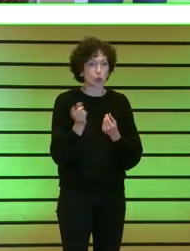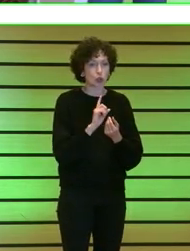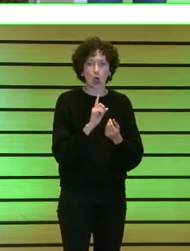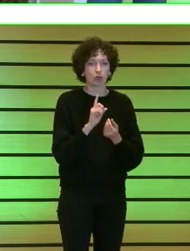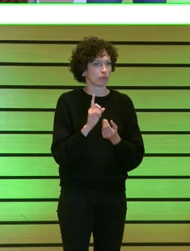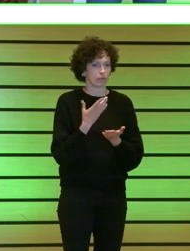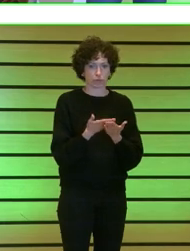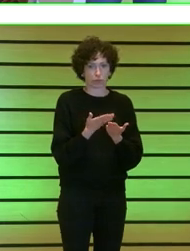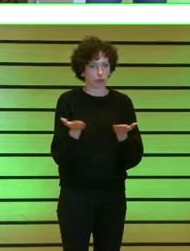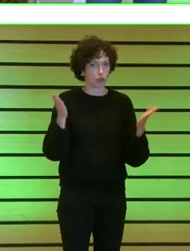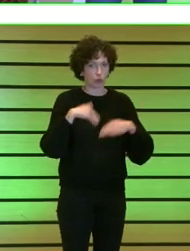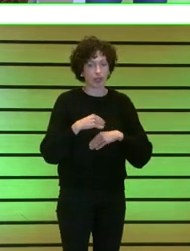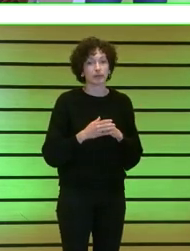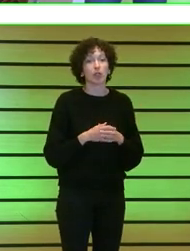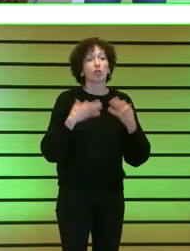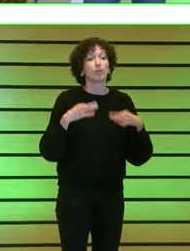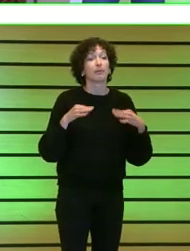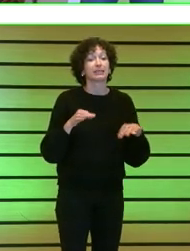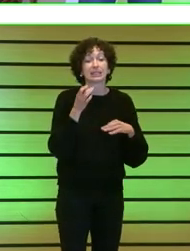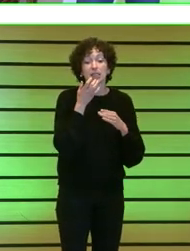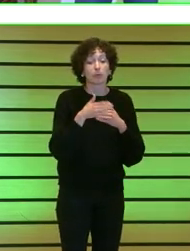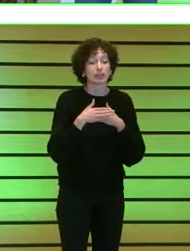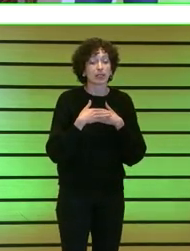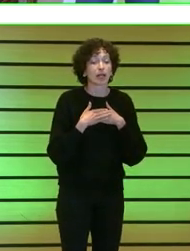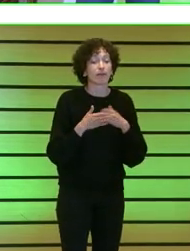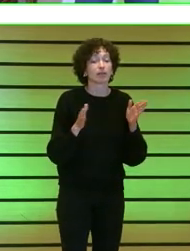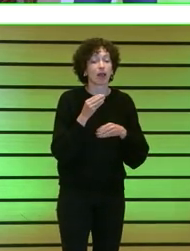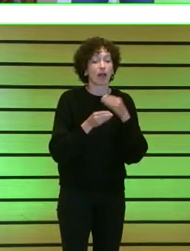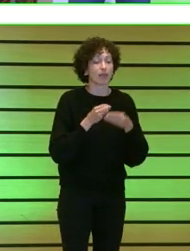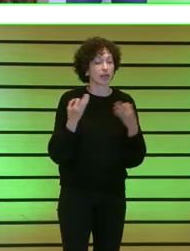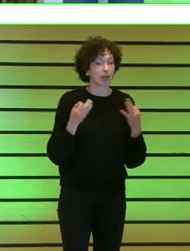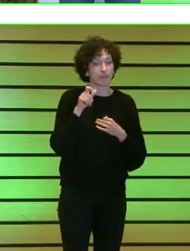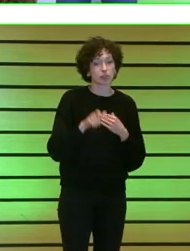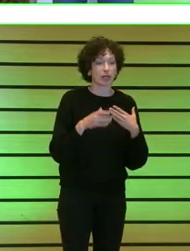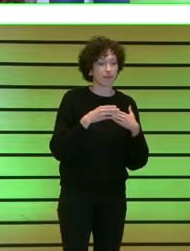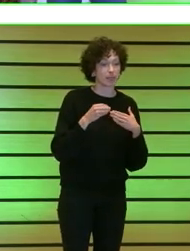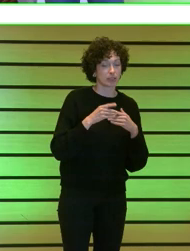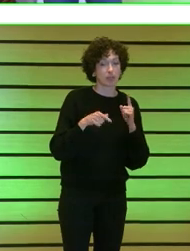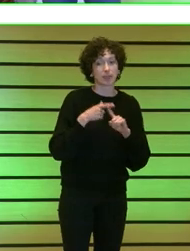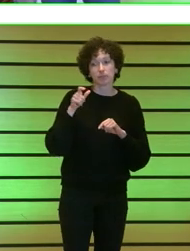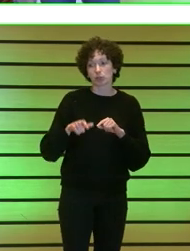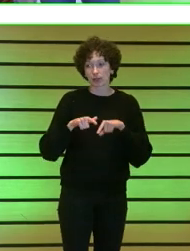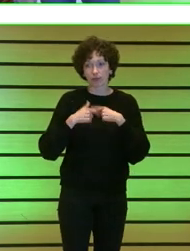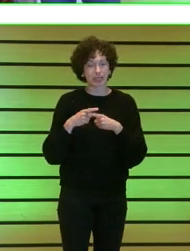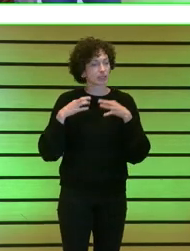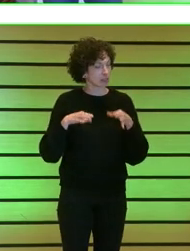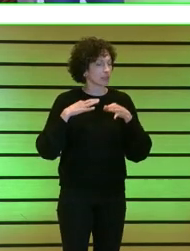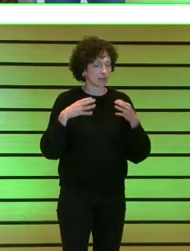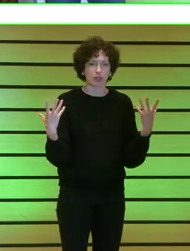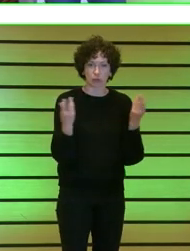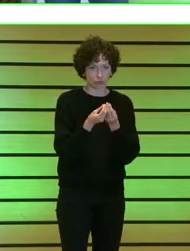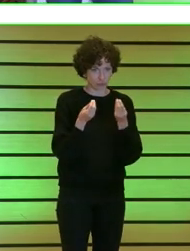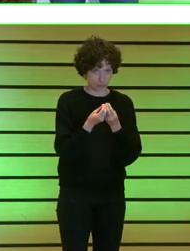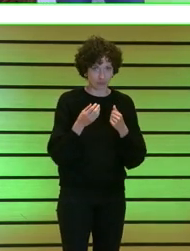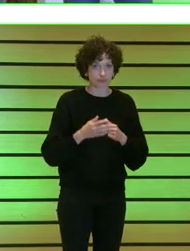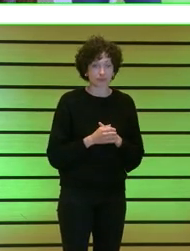a lo que tienden esa permitir que familiar y familiar y paciente estén juntos todo el tiempo hay mucha